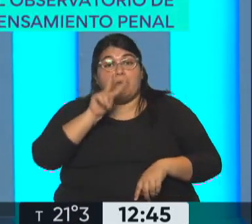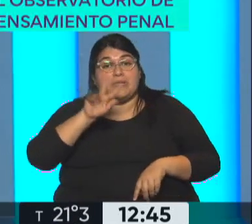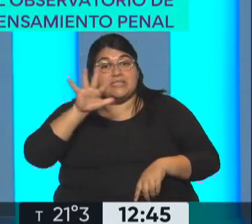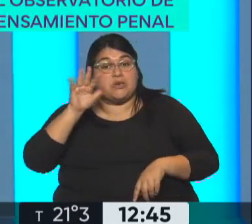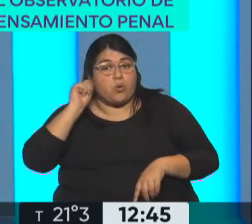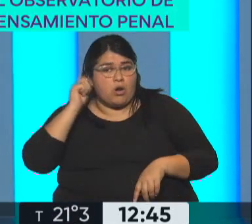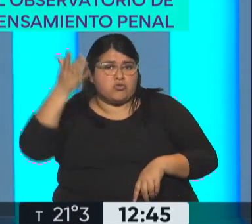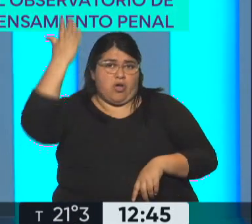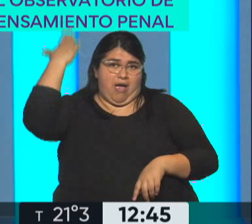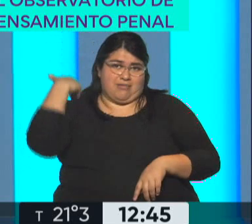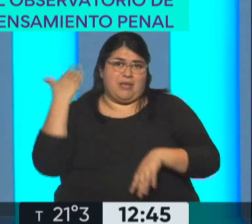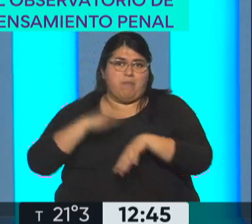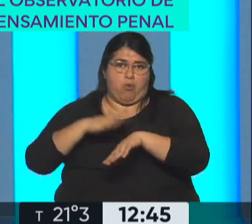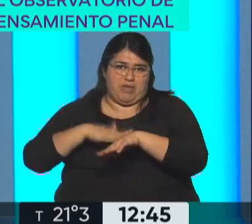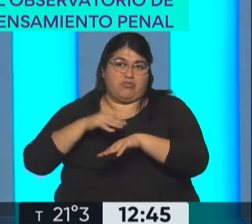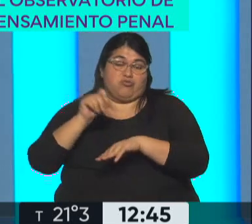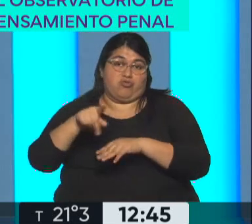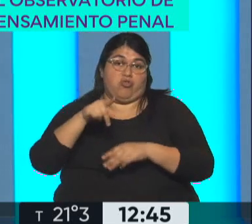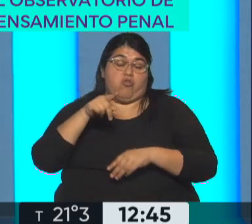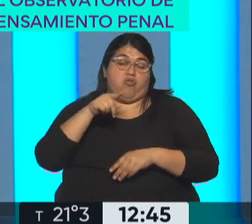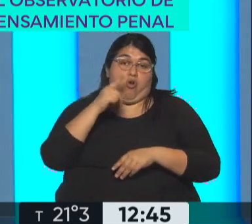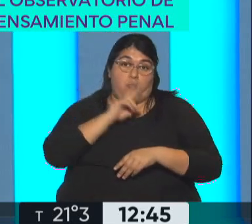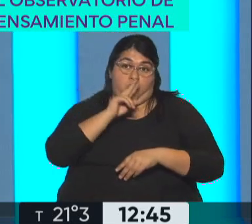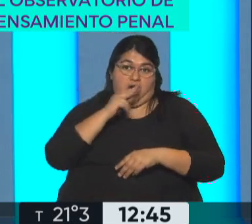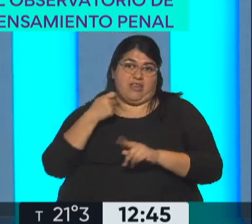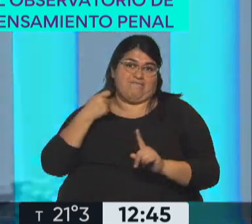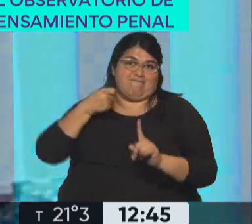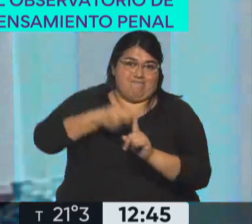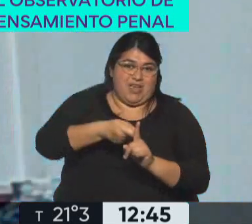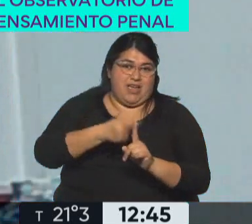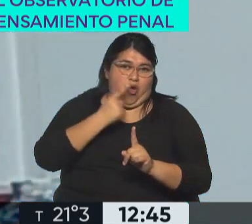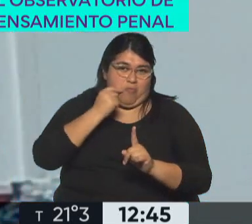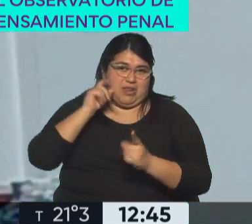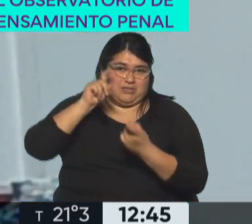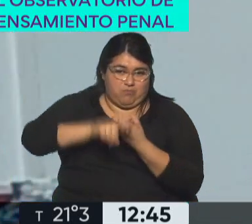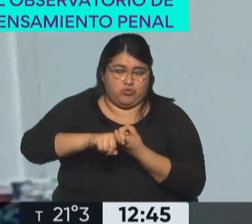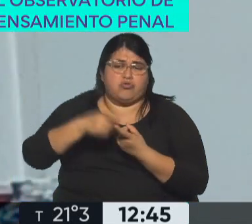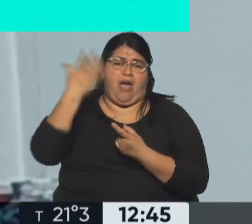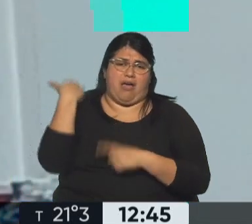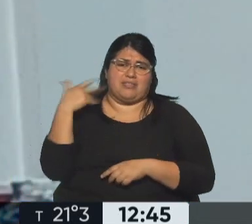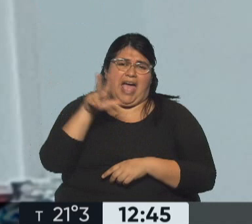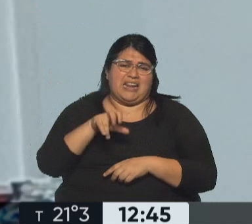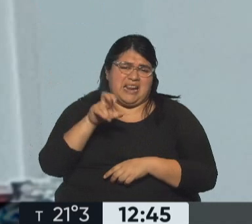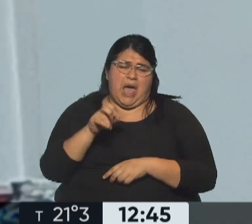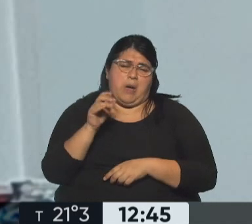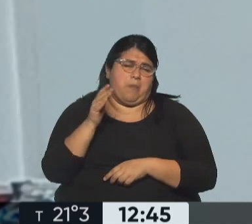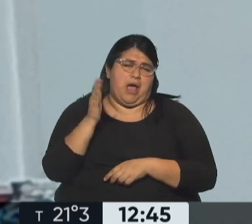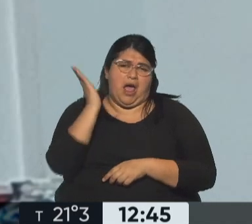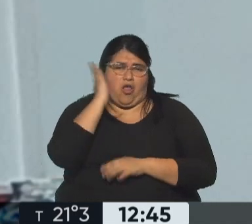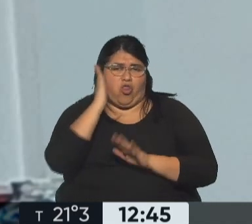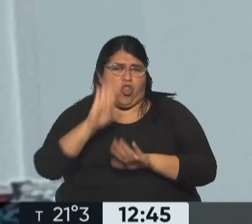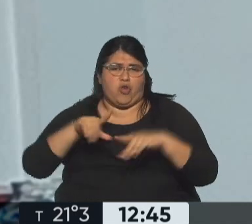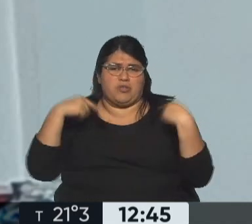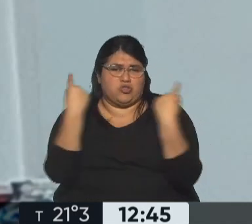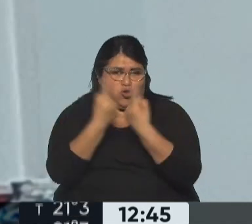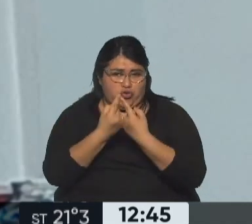estaba embarazada en el momento del hecho. Ella convivía con su agresor, alquilaban una pieza en un departamento, es decir que no